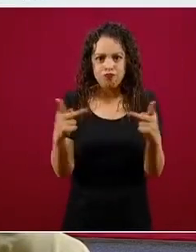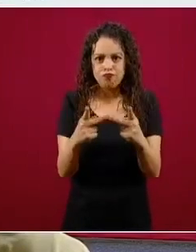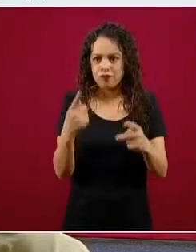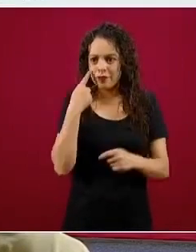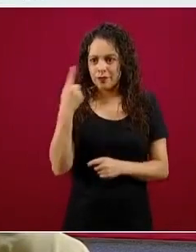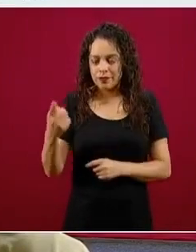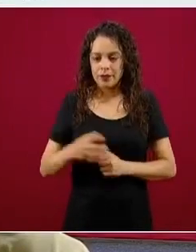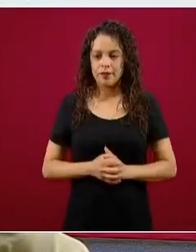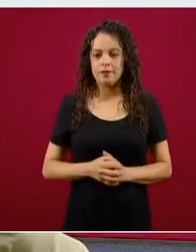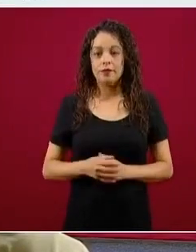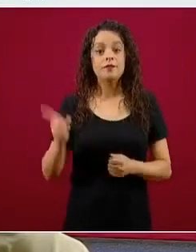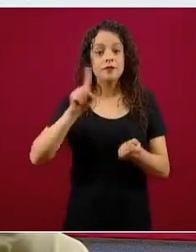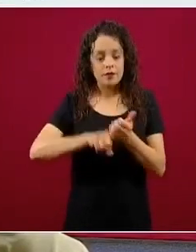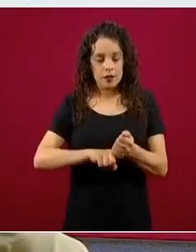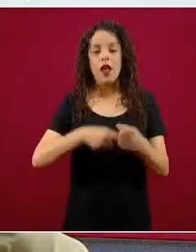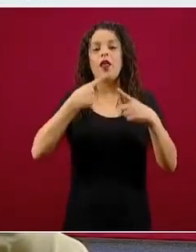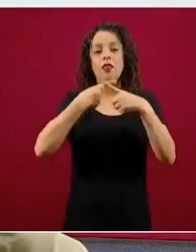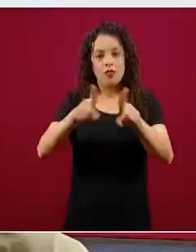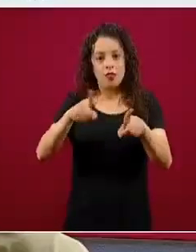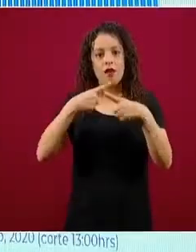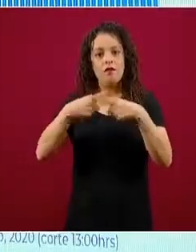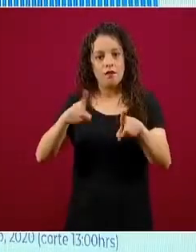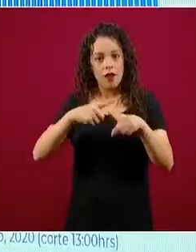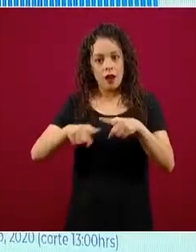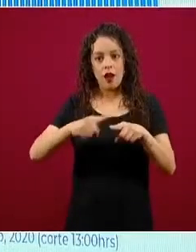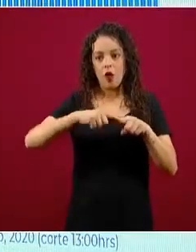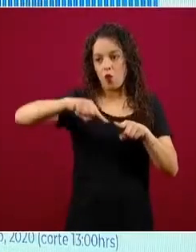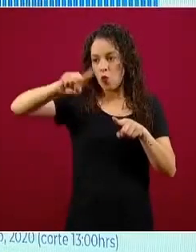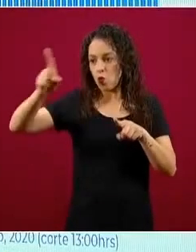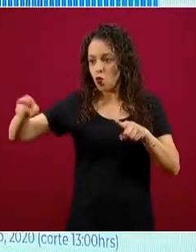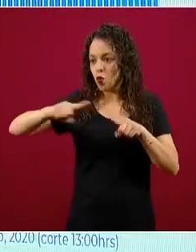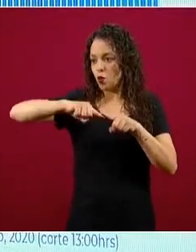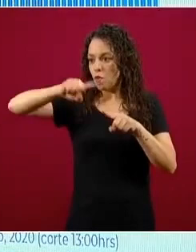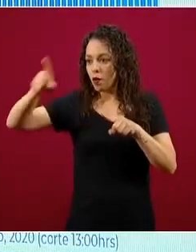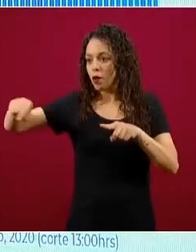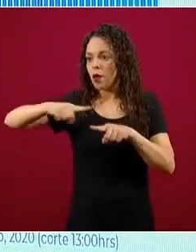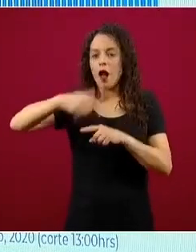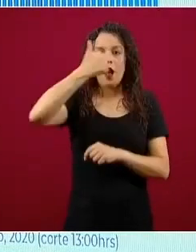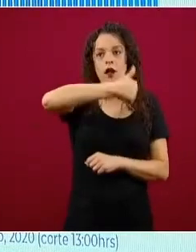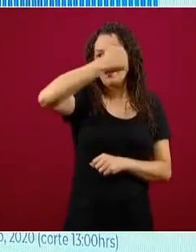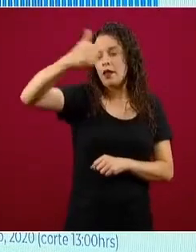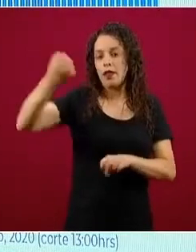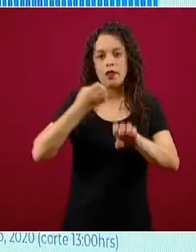compone de las distintas curvas epidémicas de cada entidad federativa.